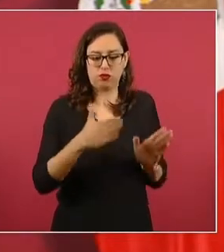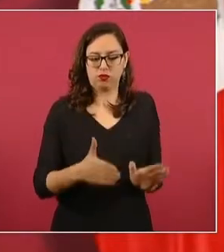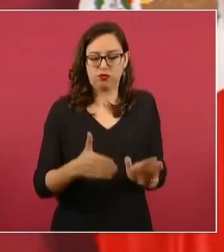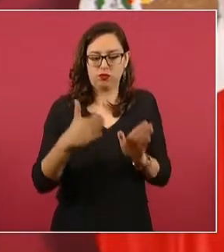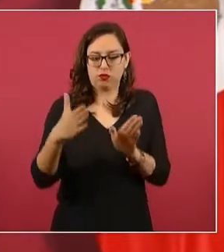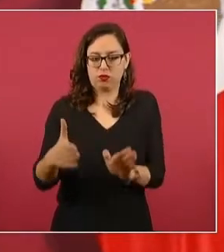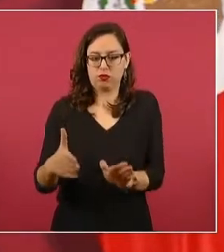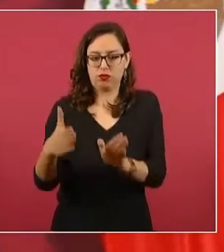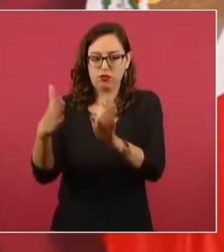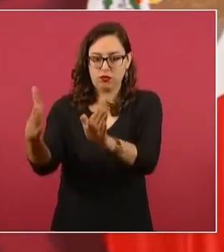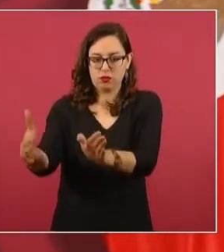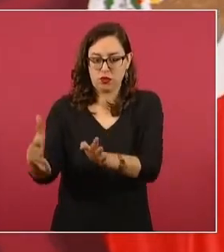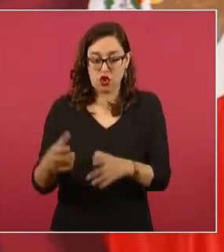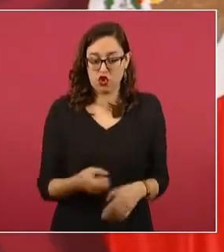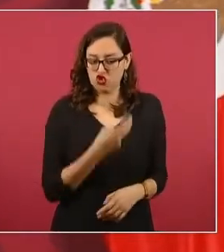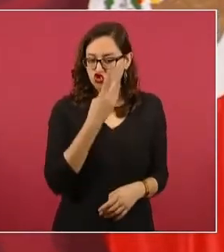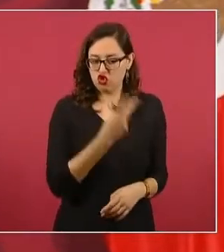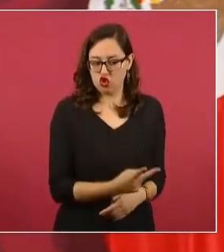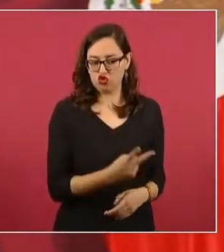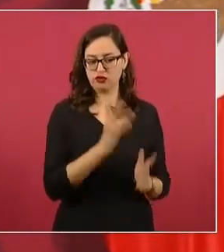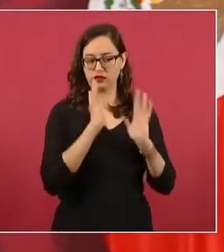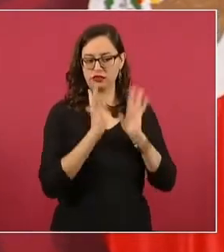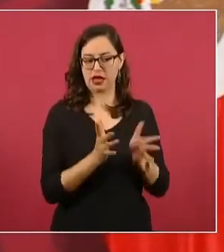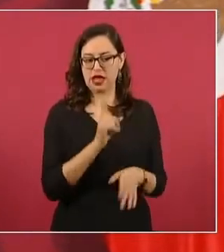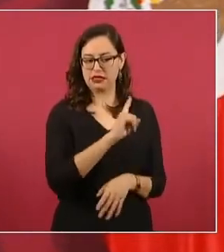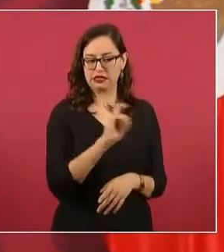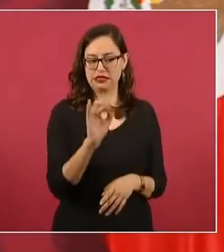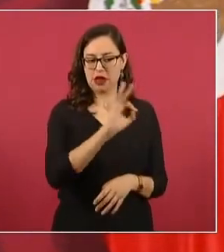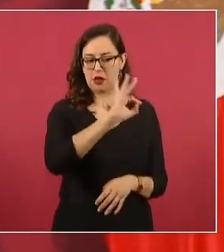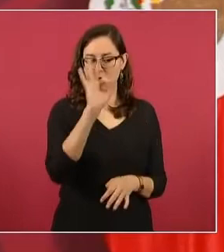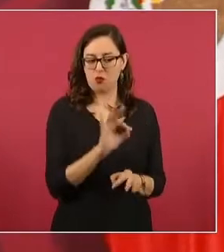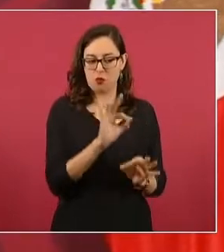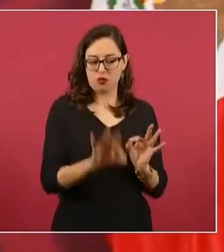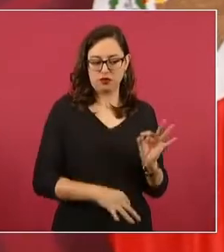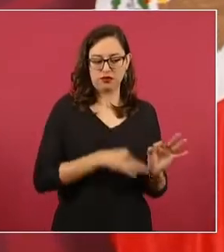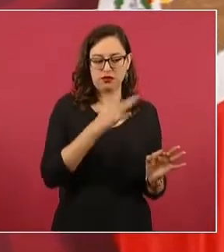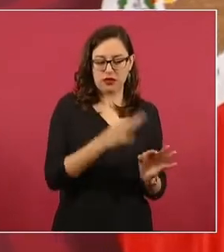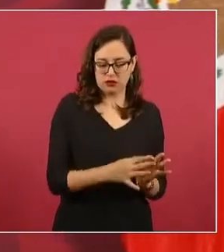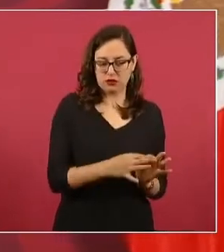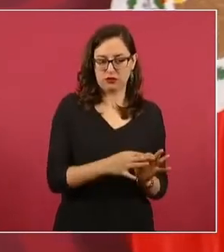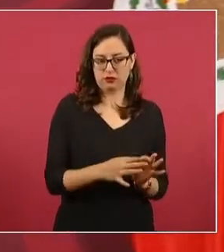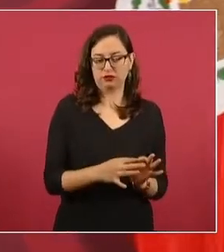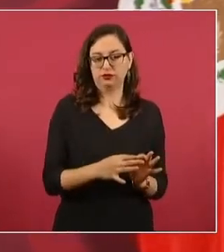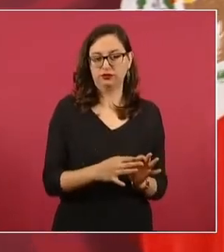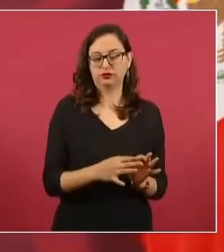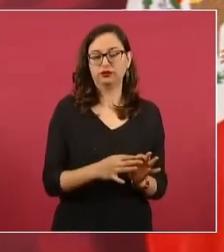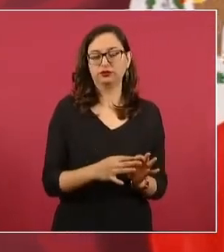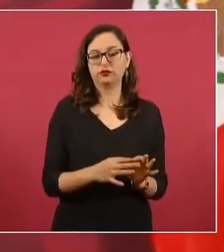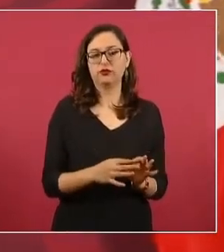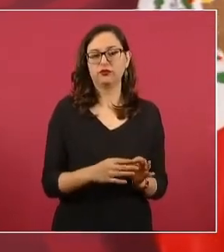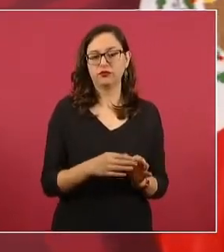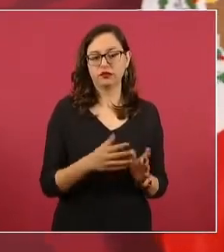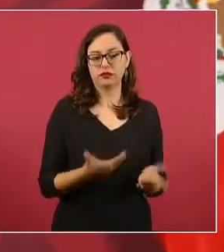la modernización de las vías. Tenemos un tramo, hay